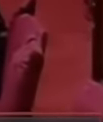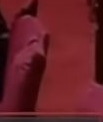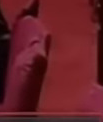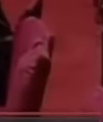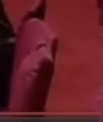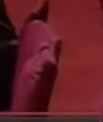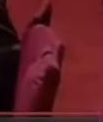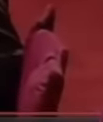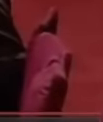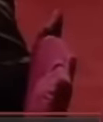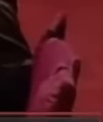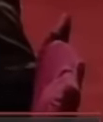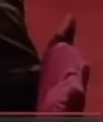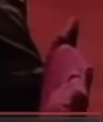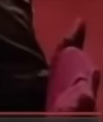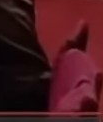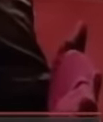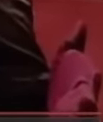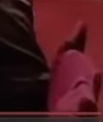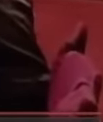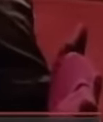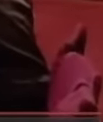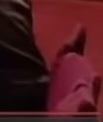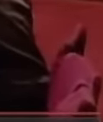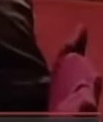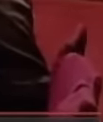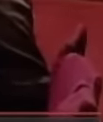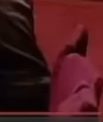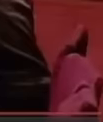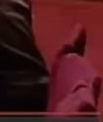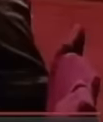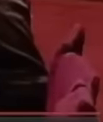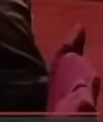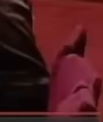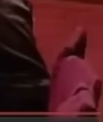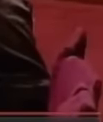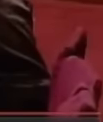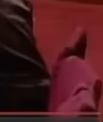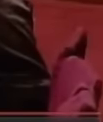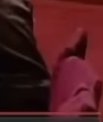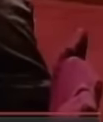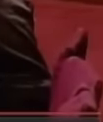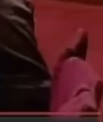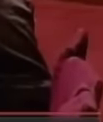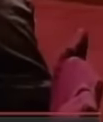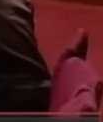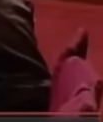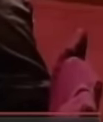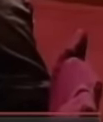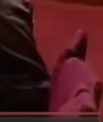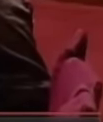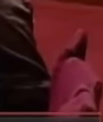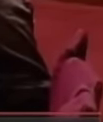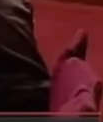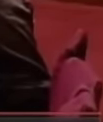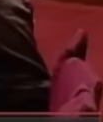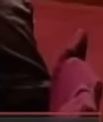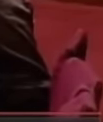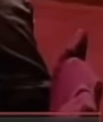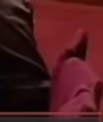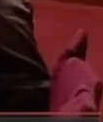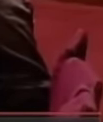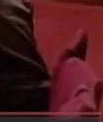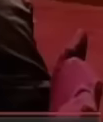inyectable 5087 para cáncer de colo rebl 25 mg caja de 21